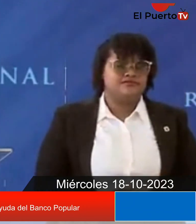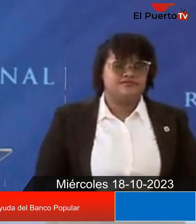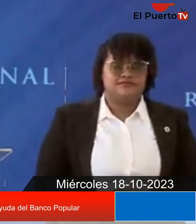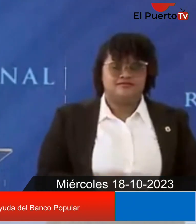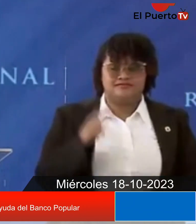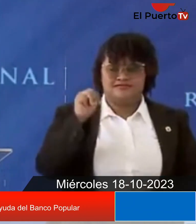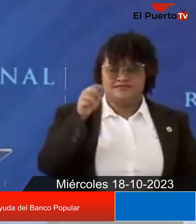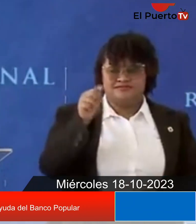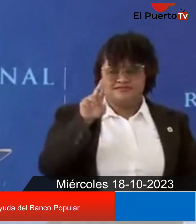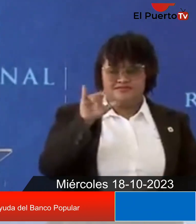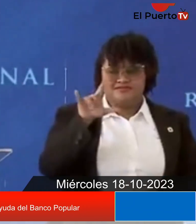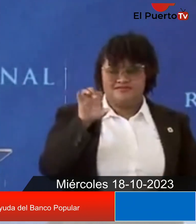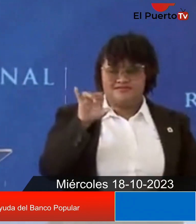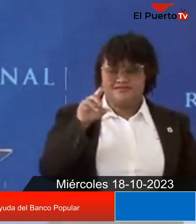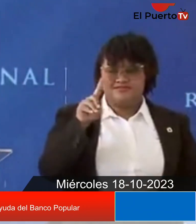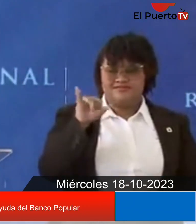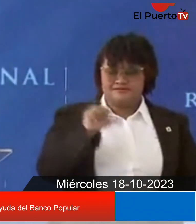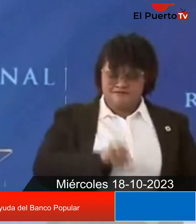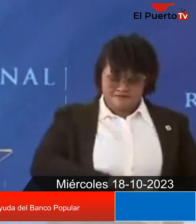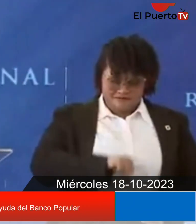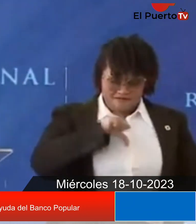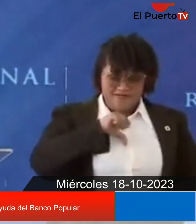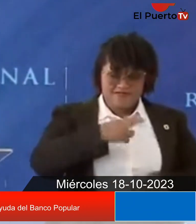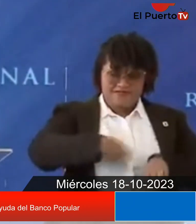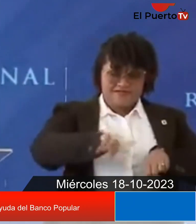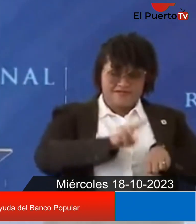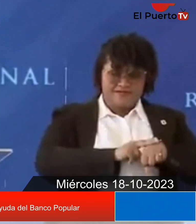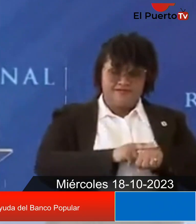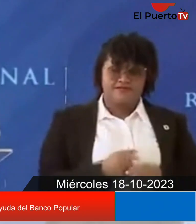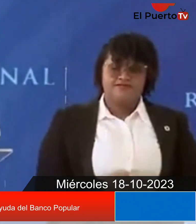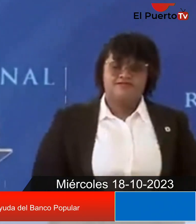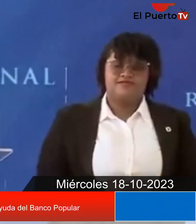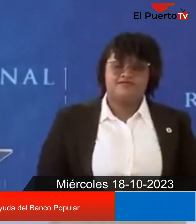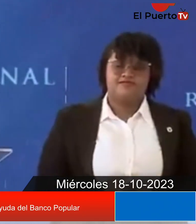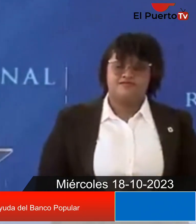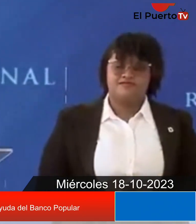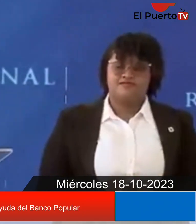Marilady Paulino, orgullo nacional,